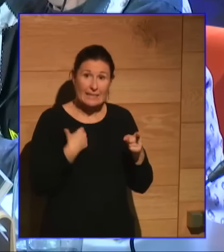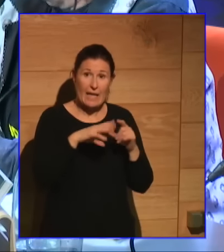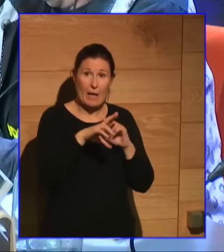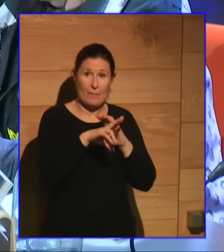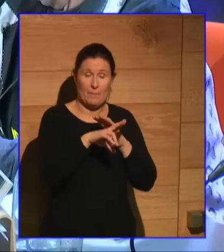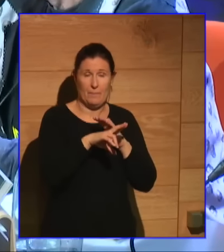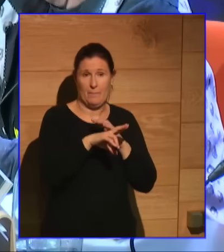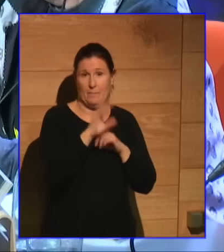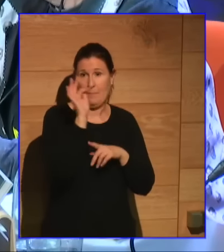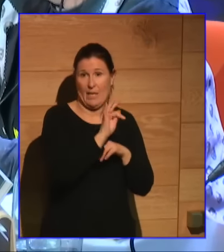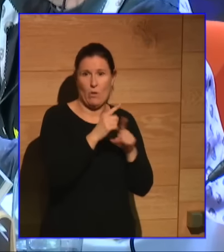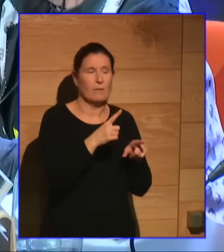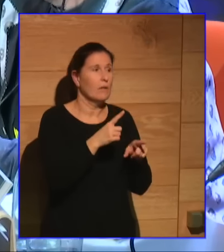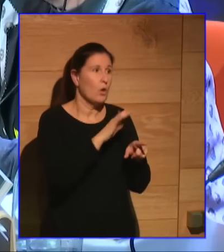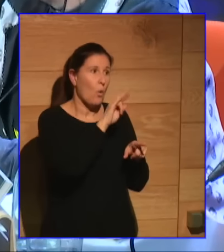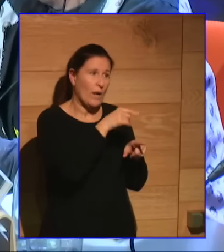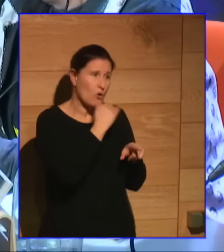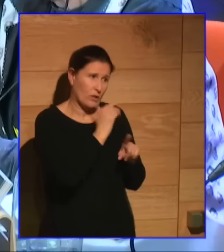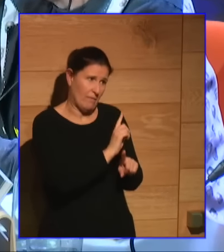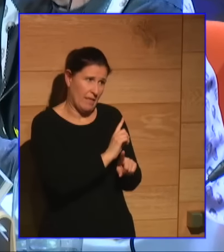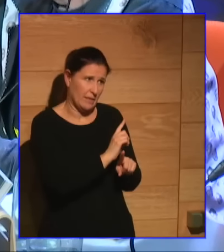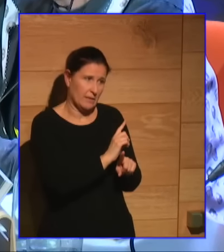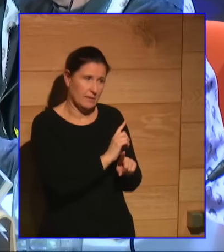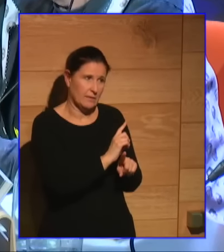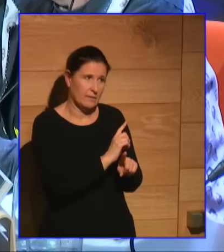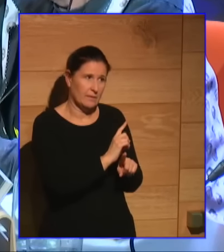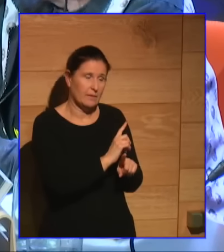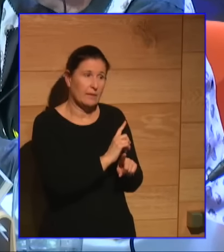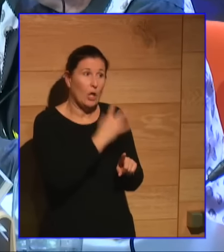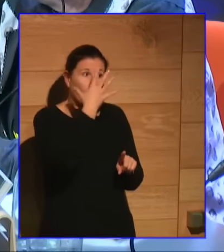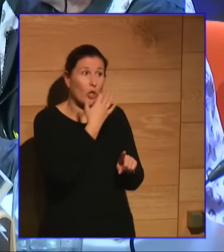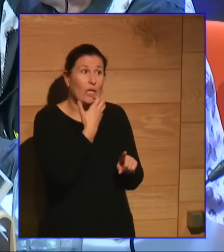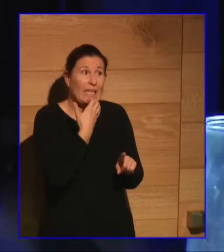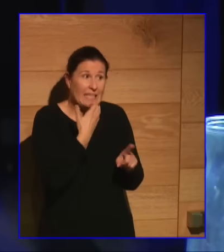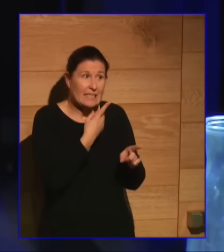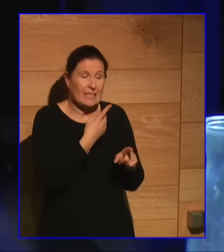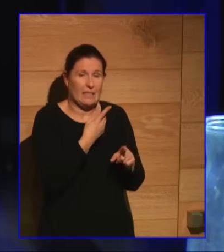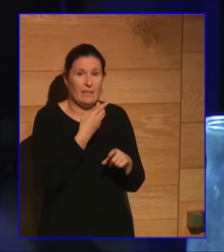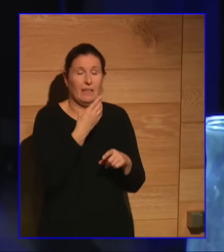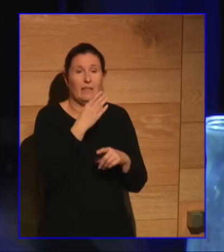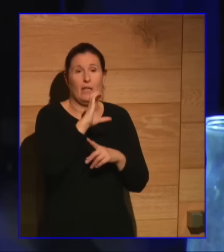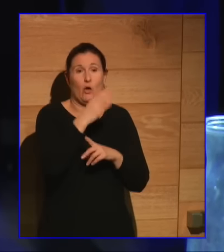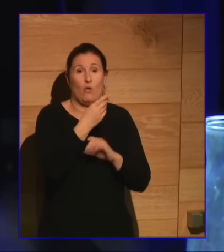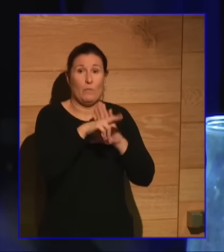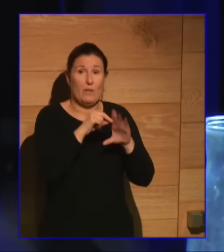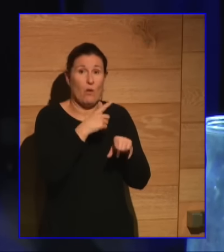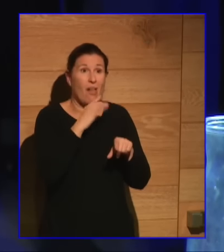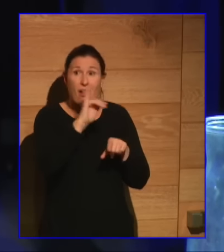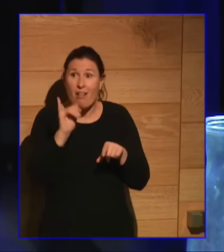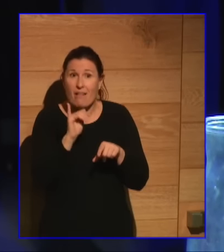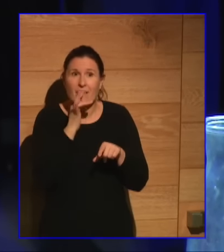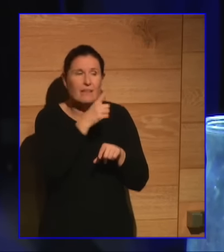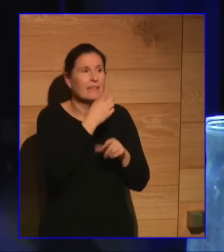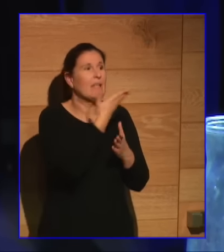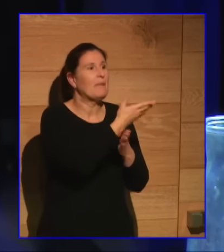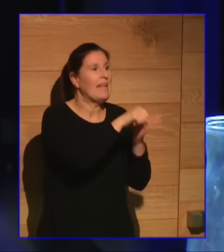llevé. Fíjate, yo creo que, Juan, no te enfades con esto que te voy a decir, pero yo creo que si todavía hubiera videoclubs, todavía te seguían pidiendo el carné